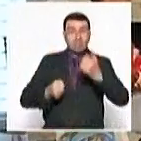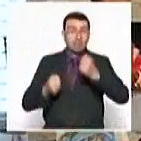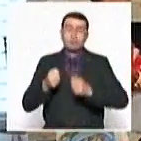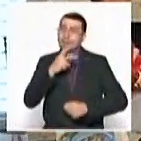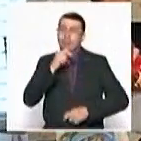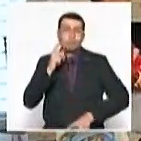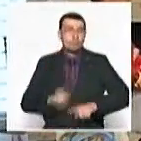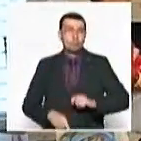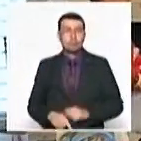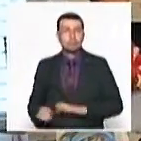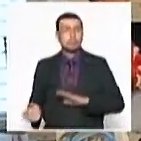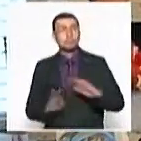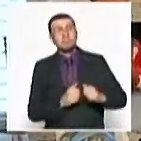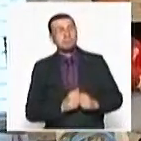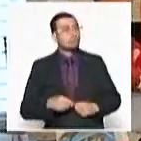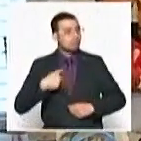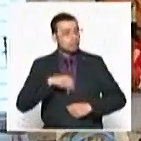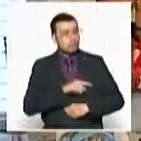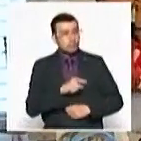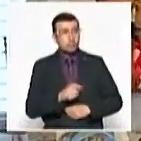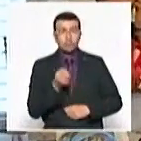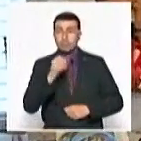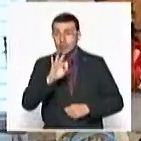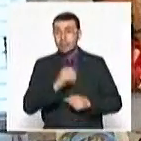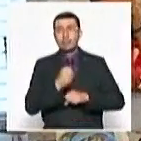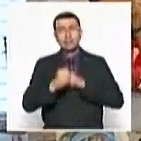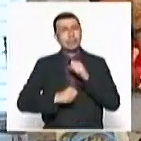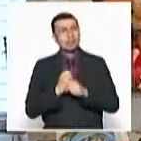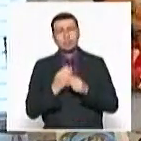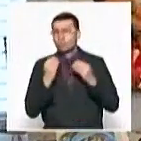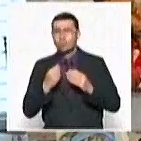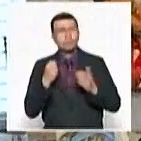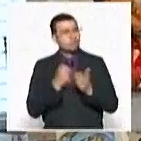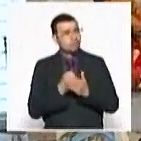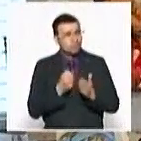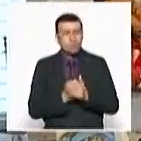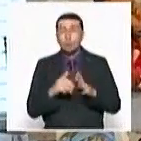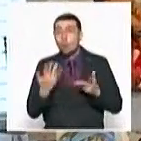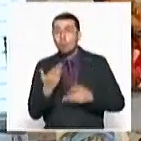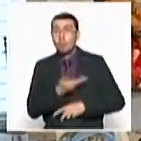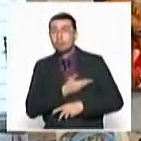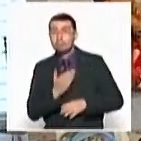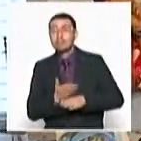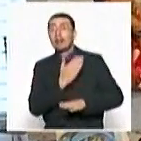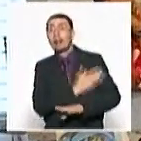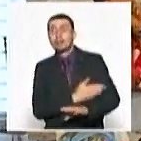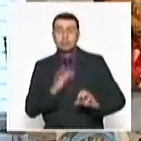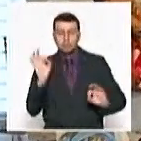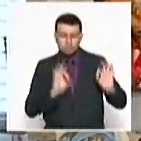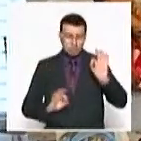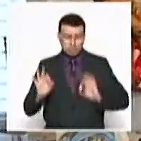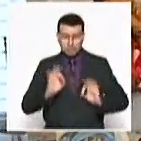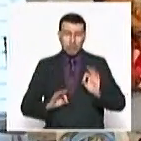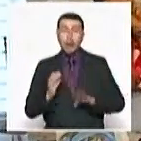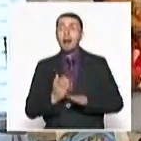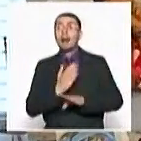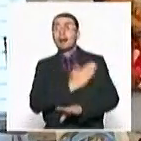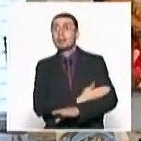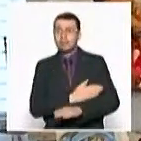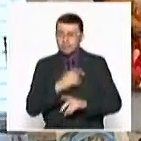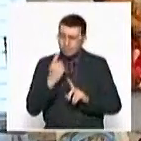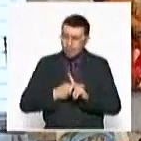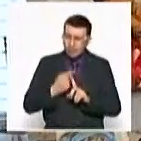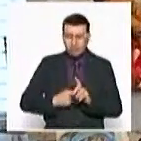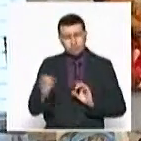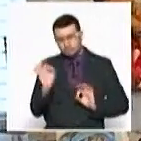años mucho de esto, de cómo debe ser la preparación de la madre para tener su hijo, desde cuántos meses antes debería prepararse y